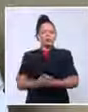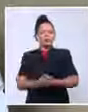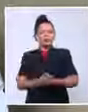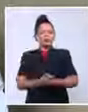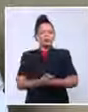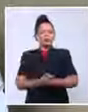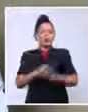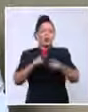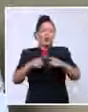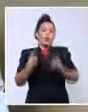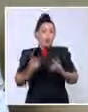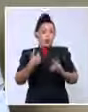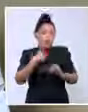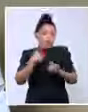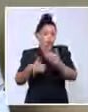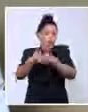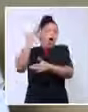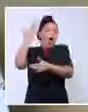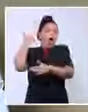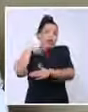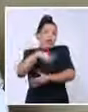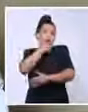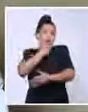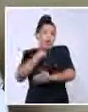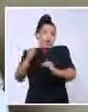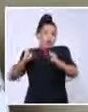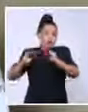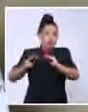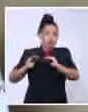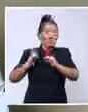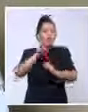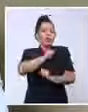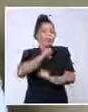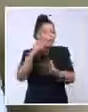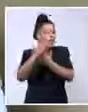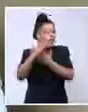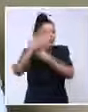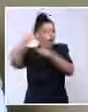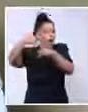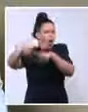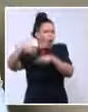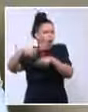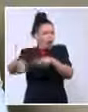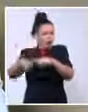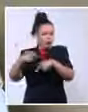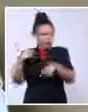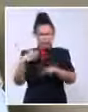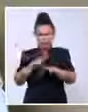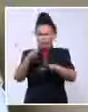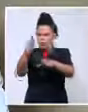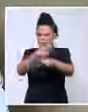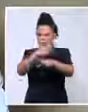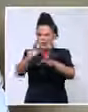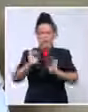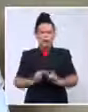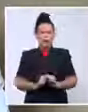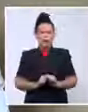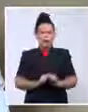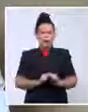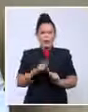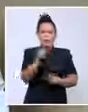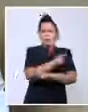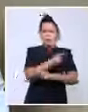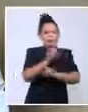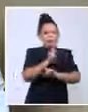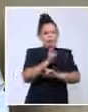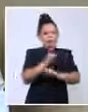pensaba estudiar otra materia encontraba especialidades que no fueran a la vez magisterio y yo recuerdo que